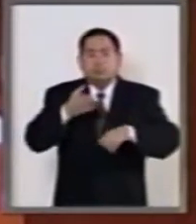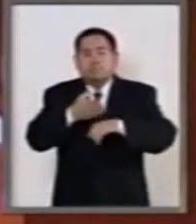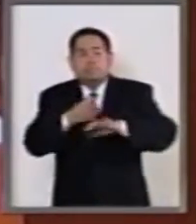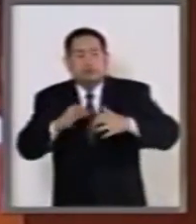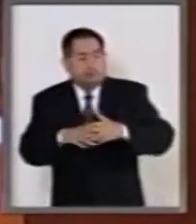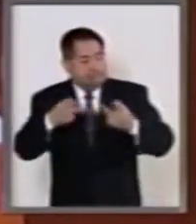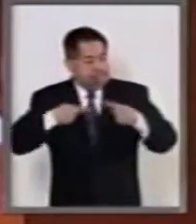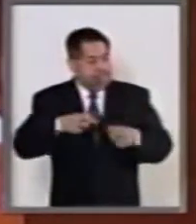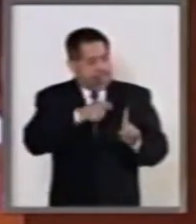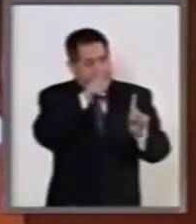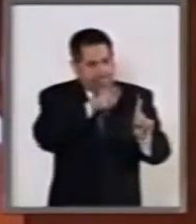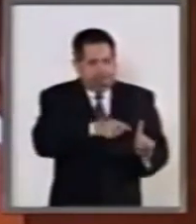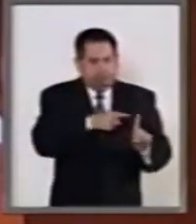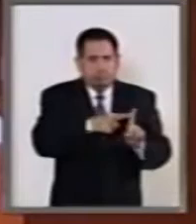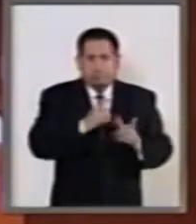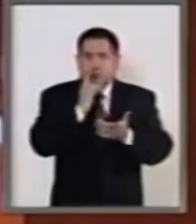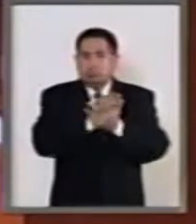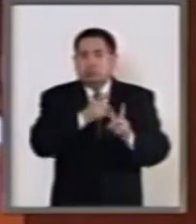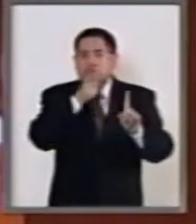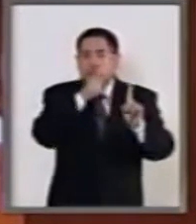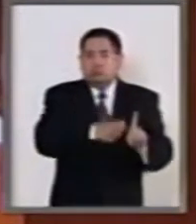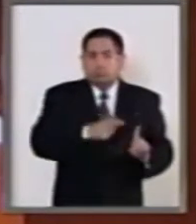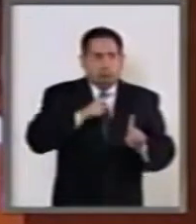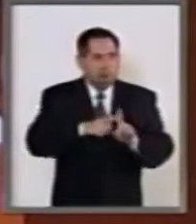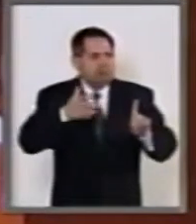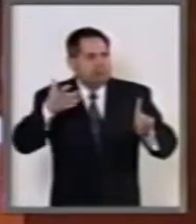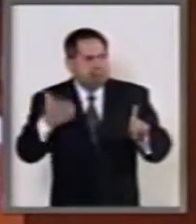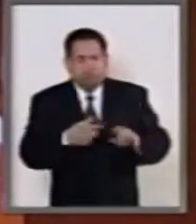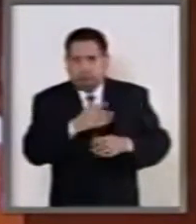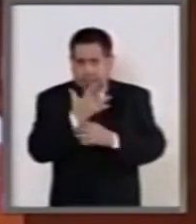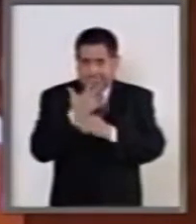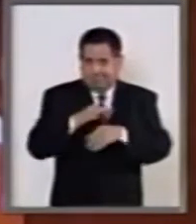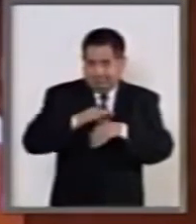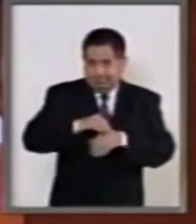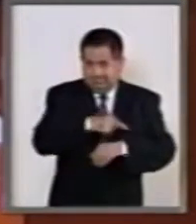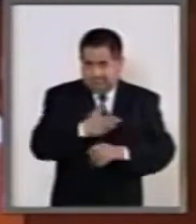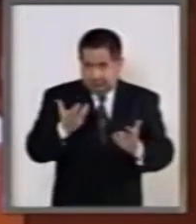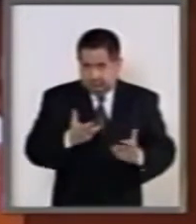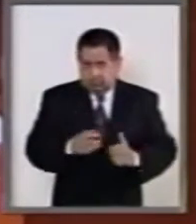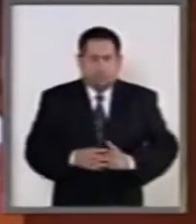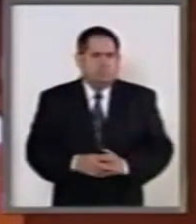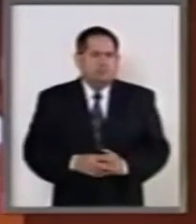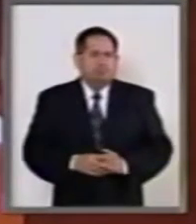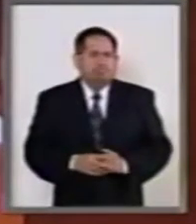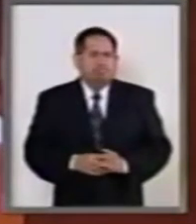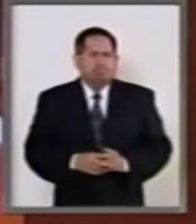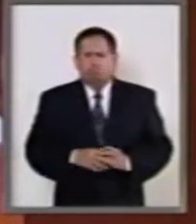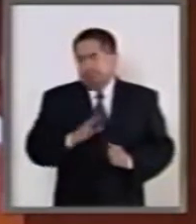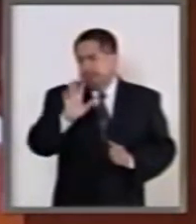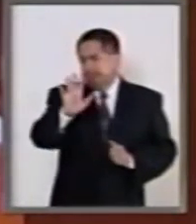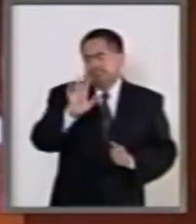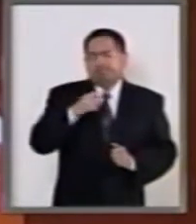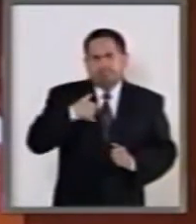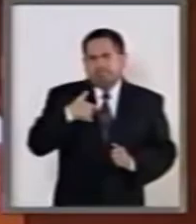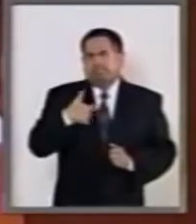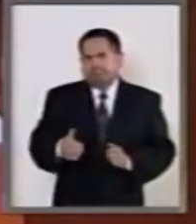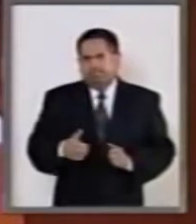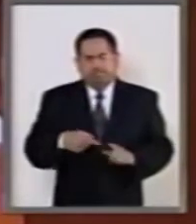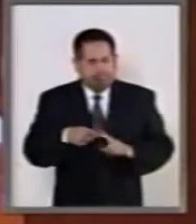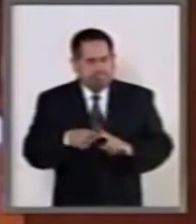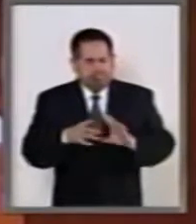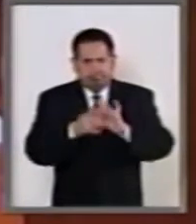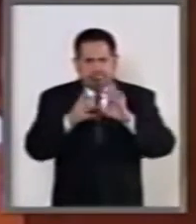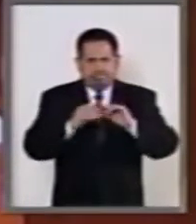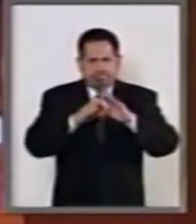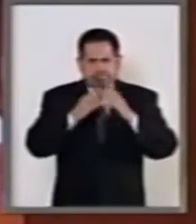a la persona únicamente por los actos que cometió. Y aun cuando comprendemos la utilidad práctica